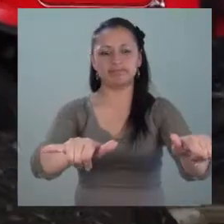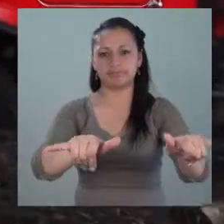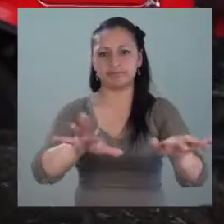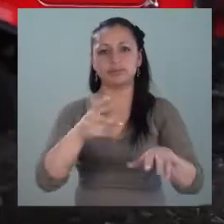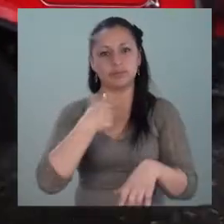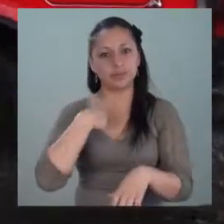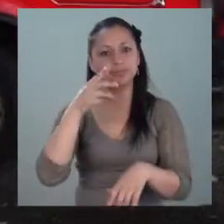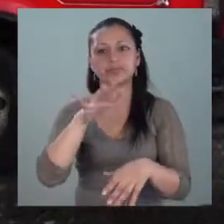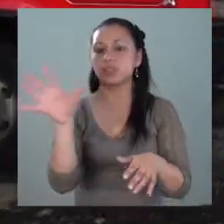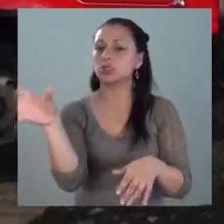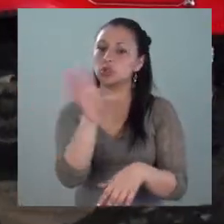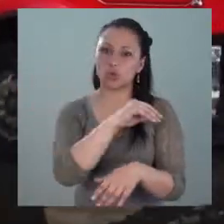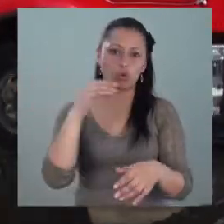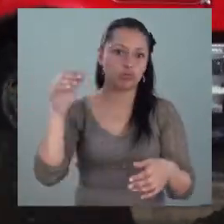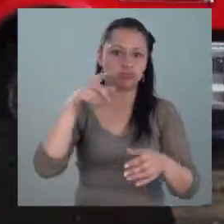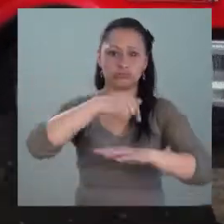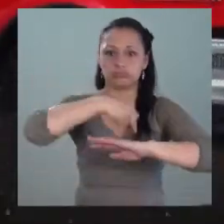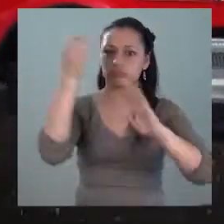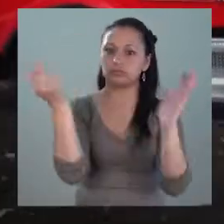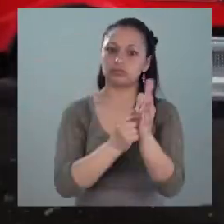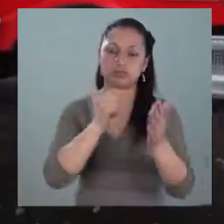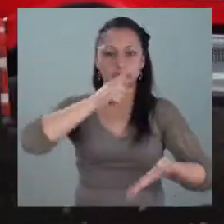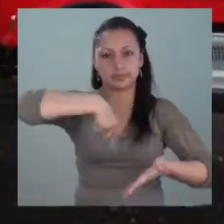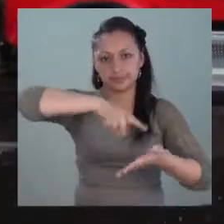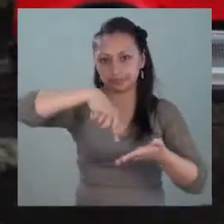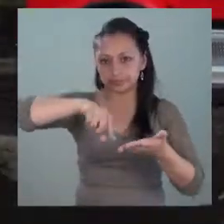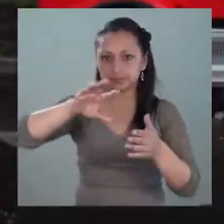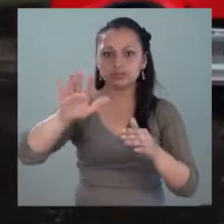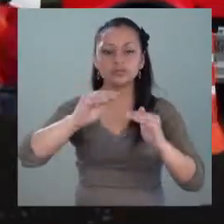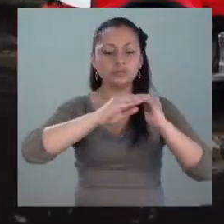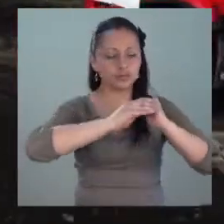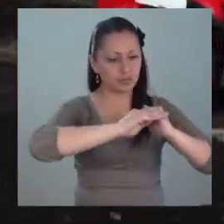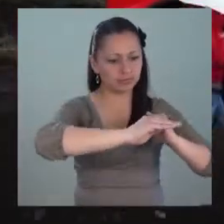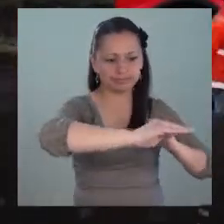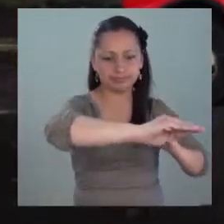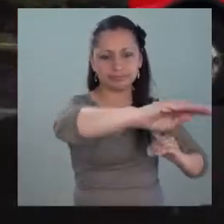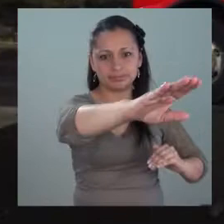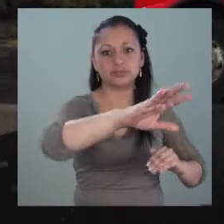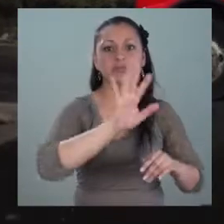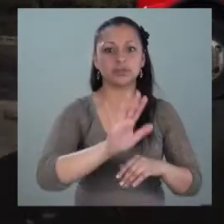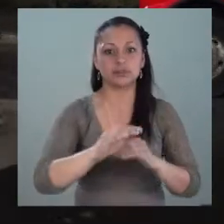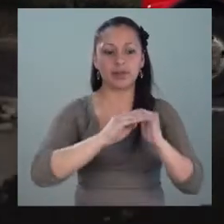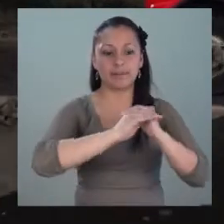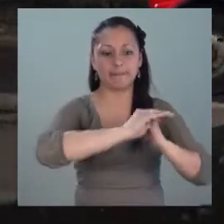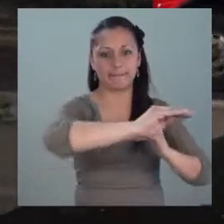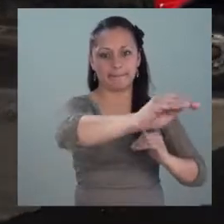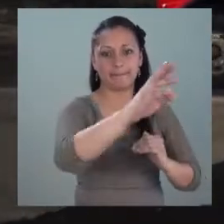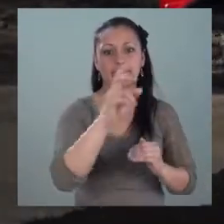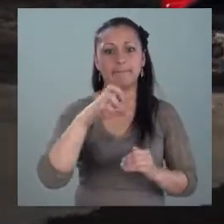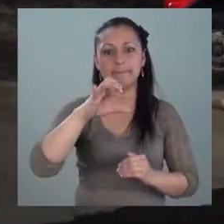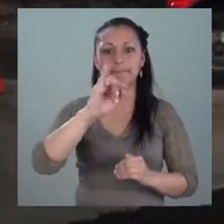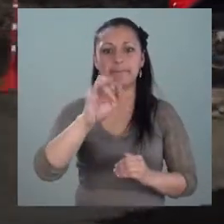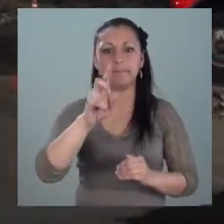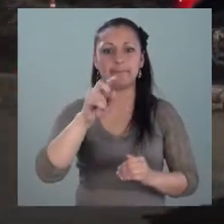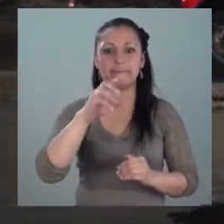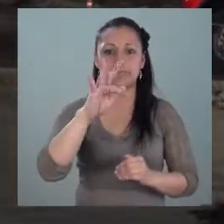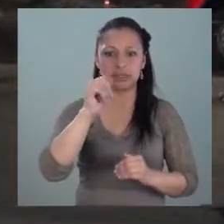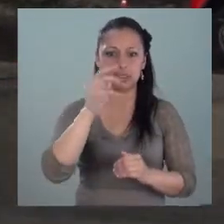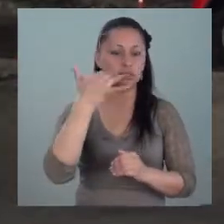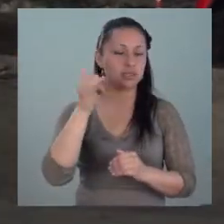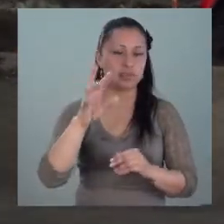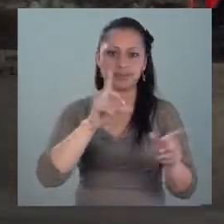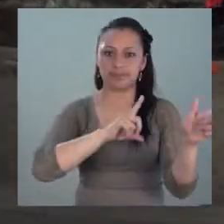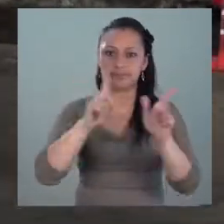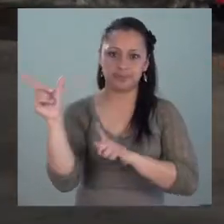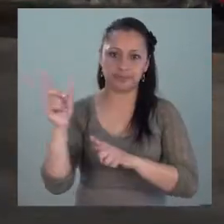terminando lo que es el objeto como tal del contrato, que es la pavimentación de la pista y su sistema de